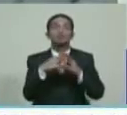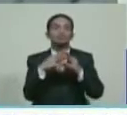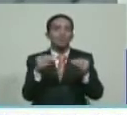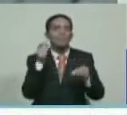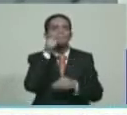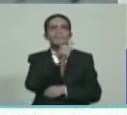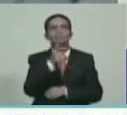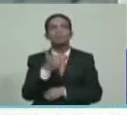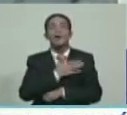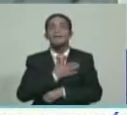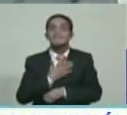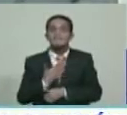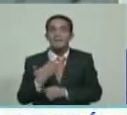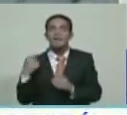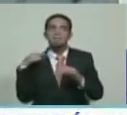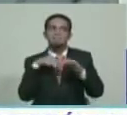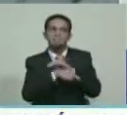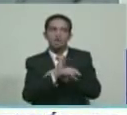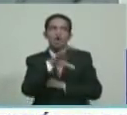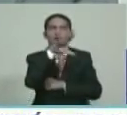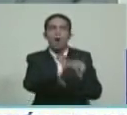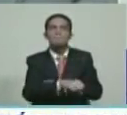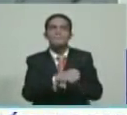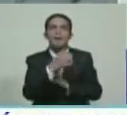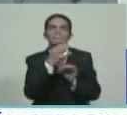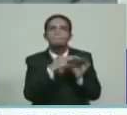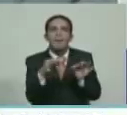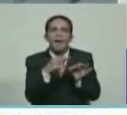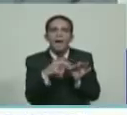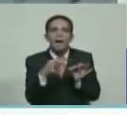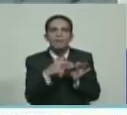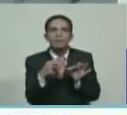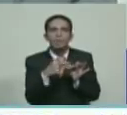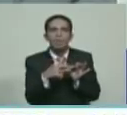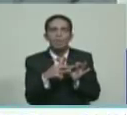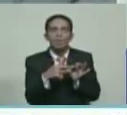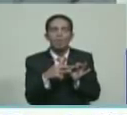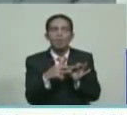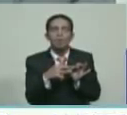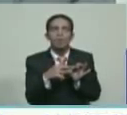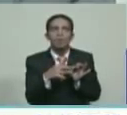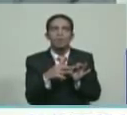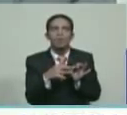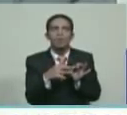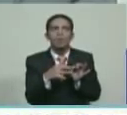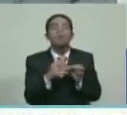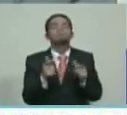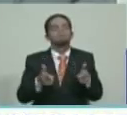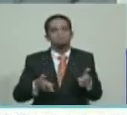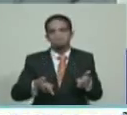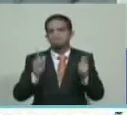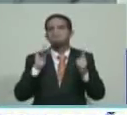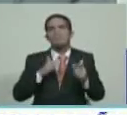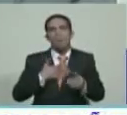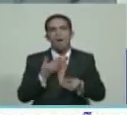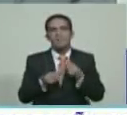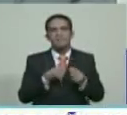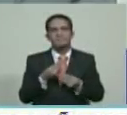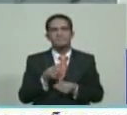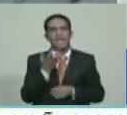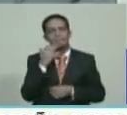comprar nuestro petro con otra cripto moneda lo podrá hacer es decir si yo tengo